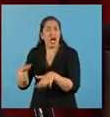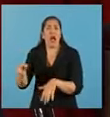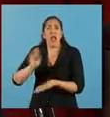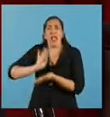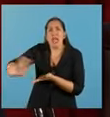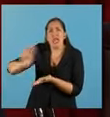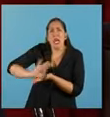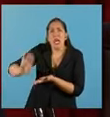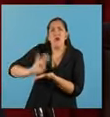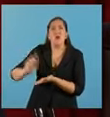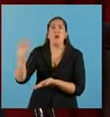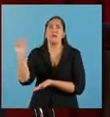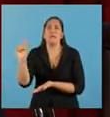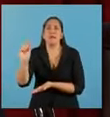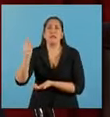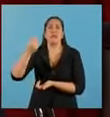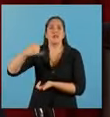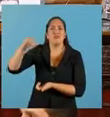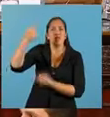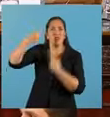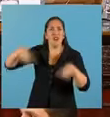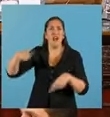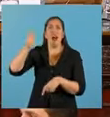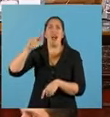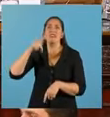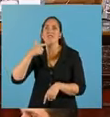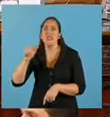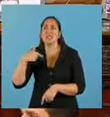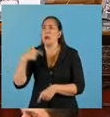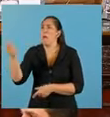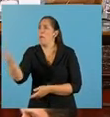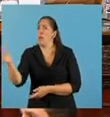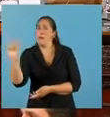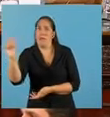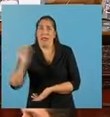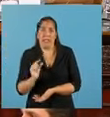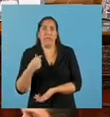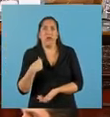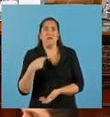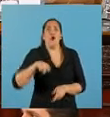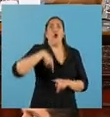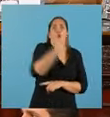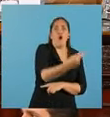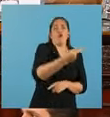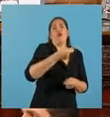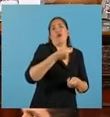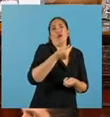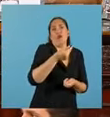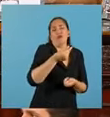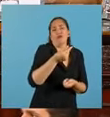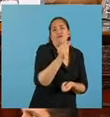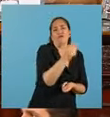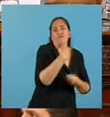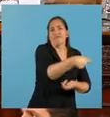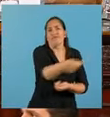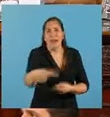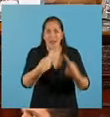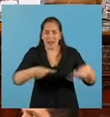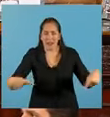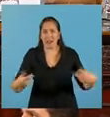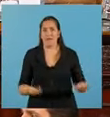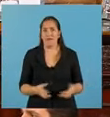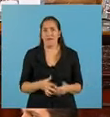ANSES a altas tasas de interés solo para cubrir otras deudas que los apremiaban. La contundencia de los datos